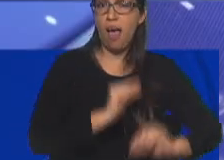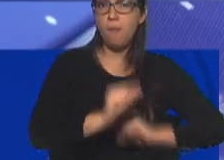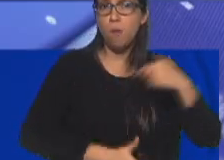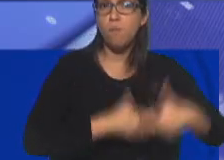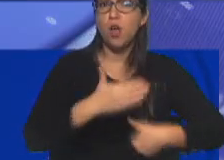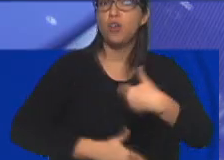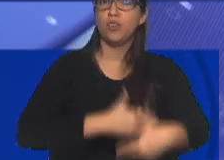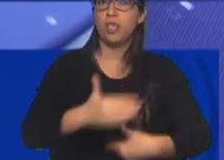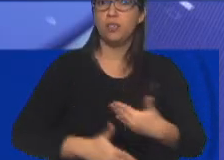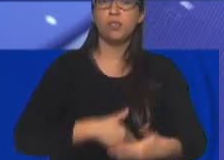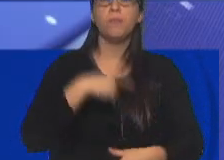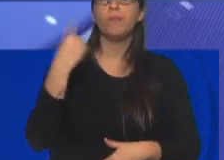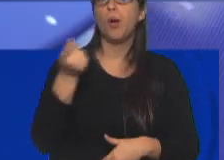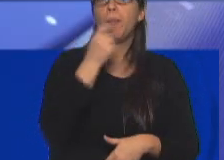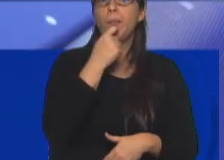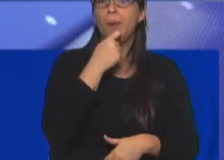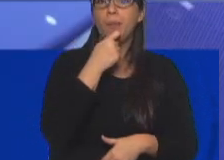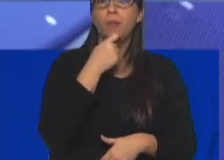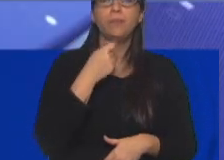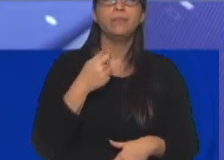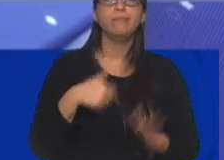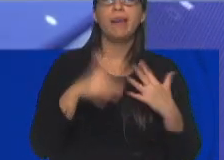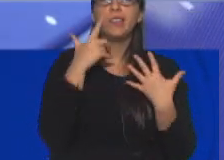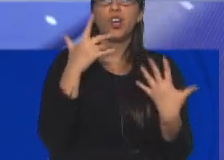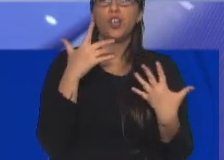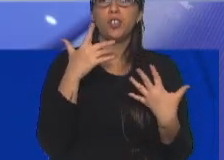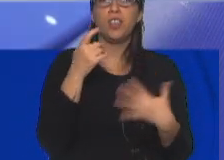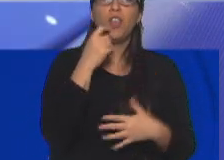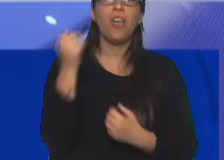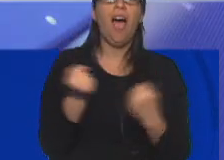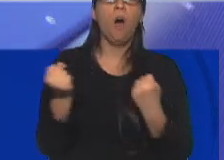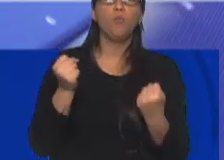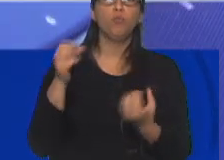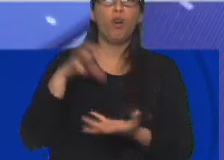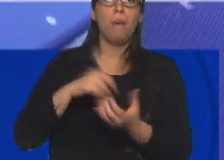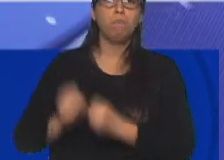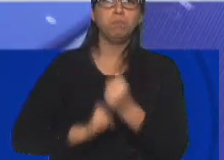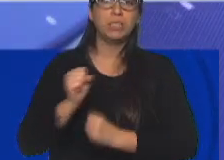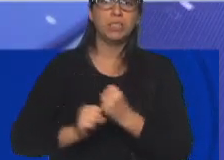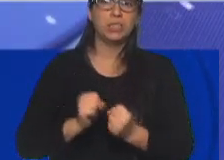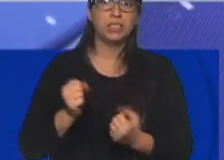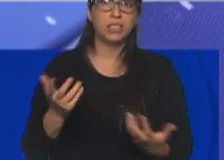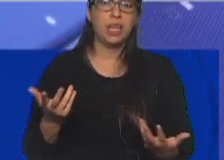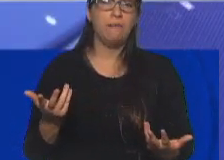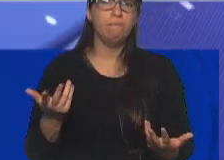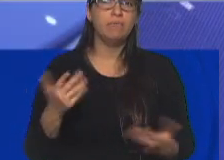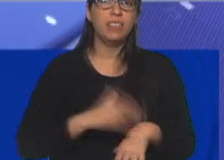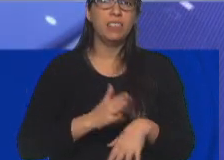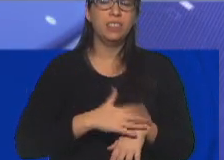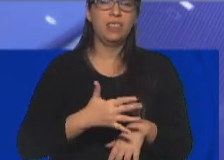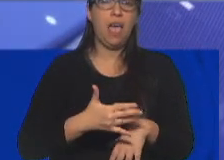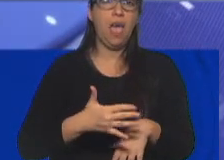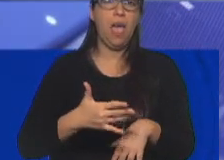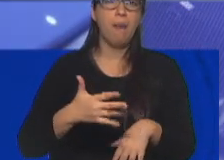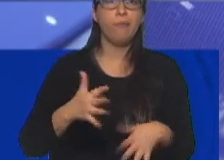algunas posiciones, de algunas cuestiones. El caso más conocido es el de automotores, en donde el proceso de liberalización lleva más o